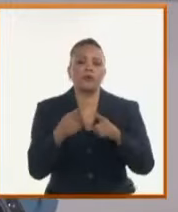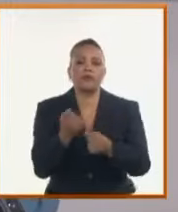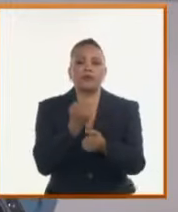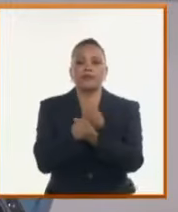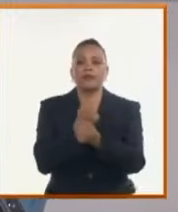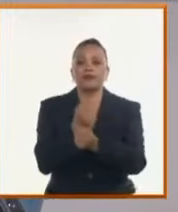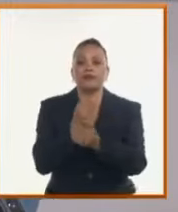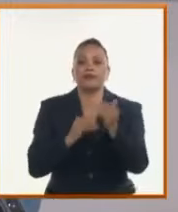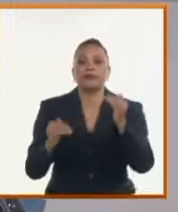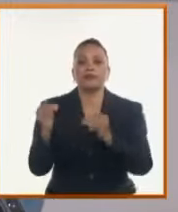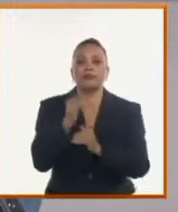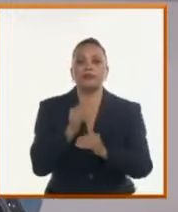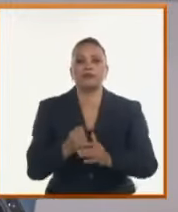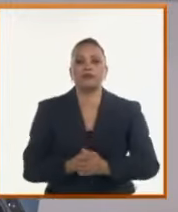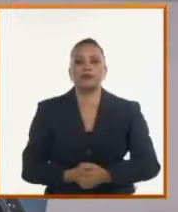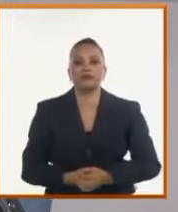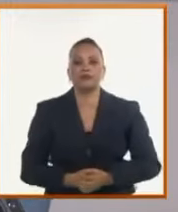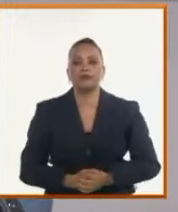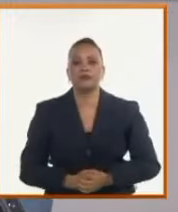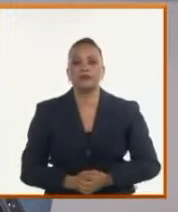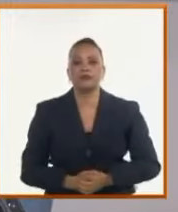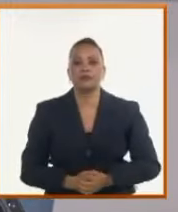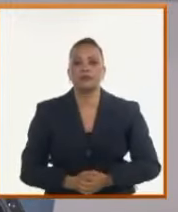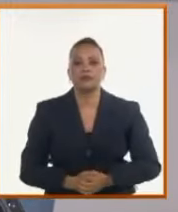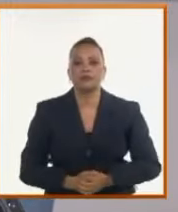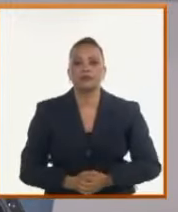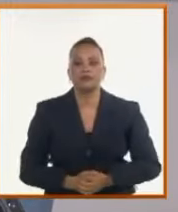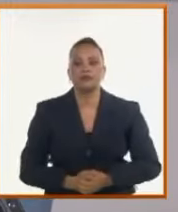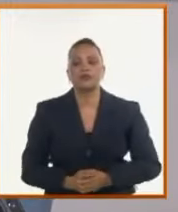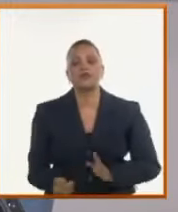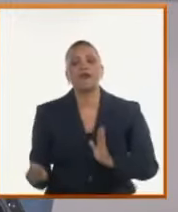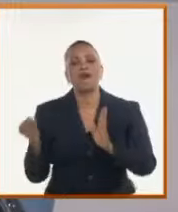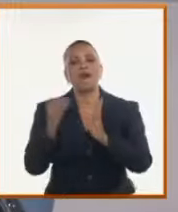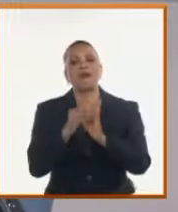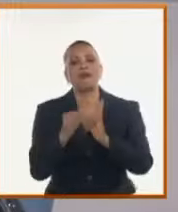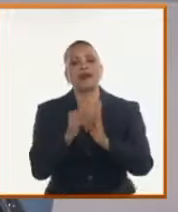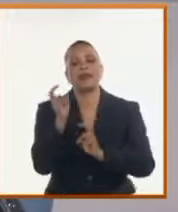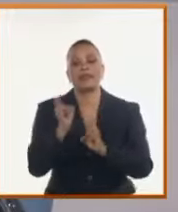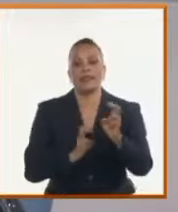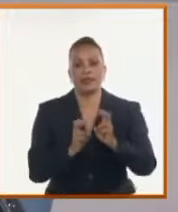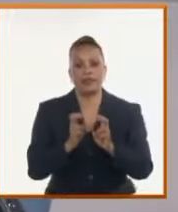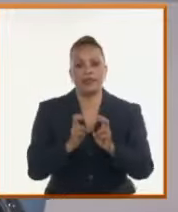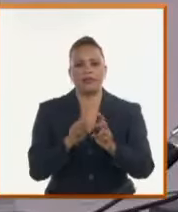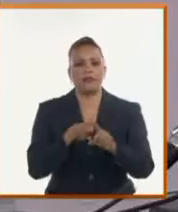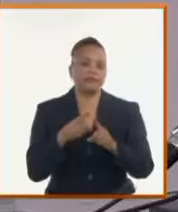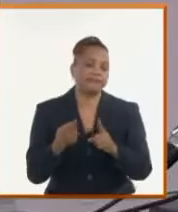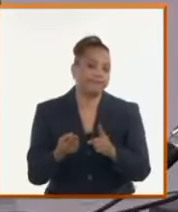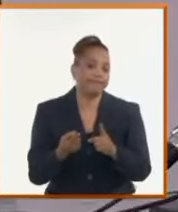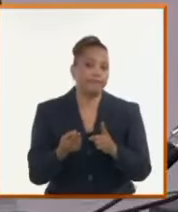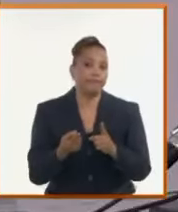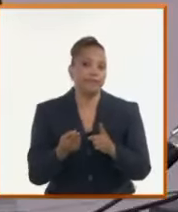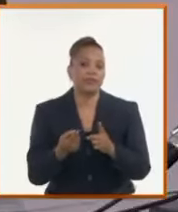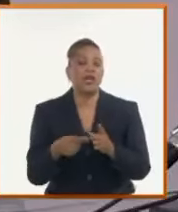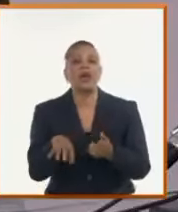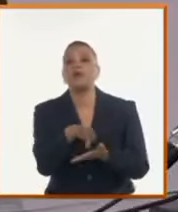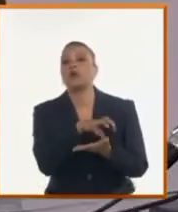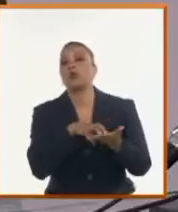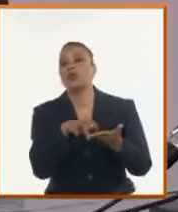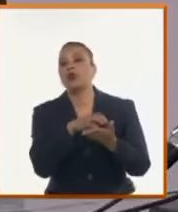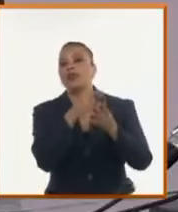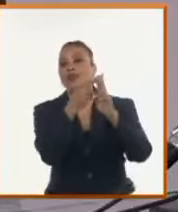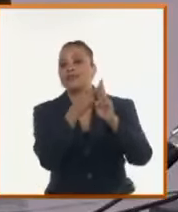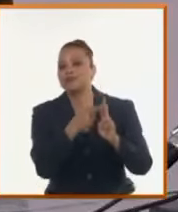alto para los compañeros Entonces no fue posible aplicar este taller Entonces por lo está en un lugar que está en la lista